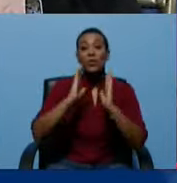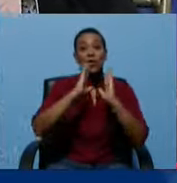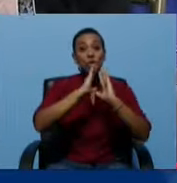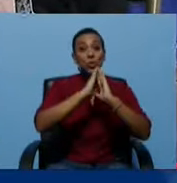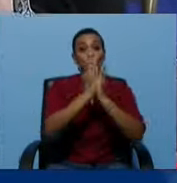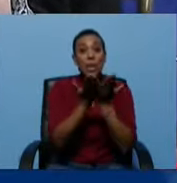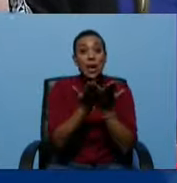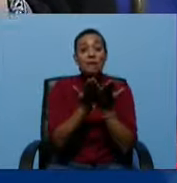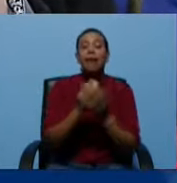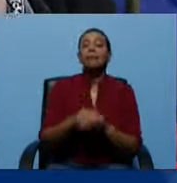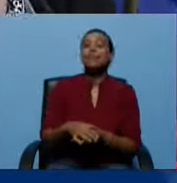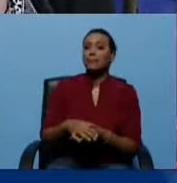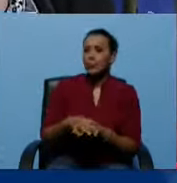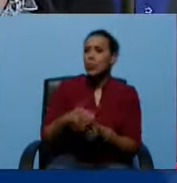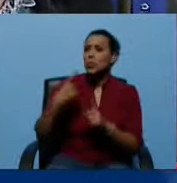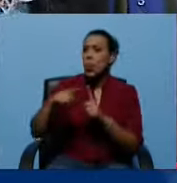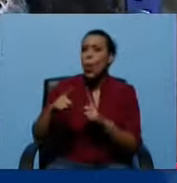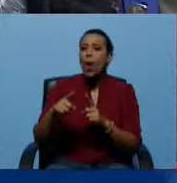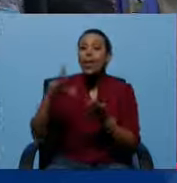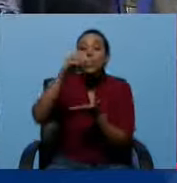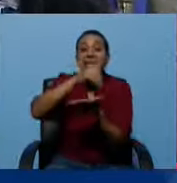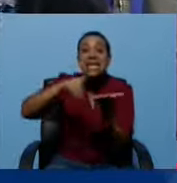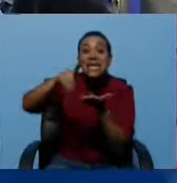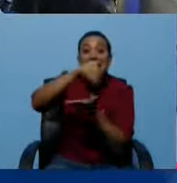Pablo Neruda, sus discos